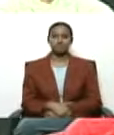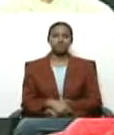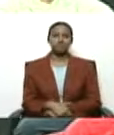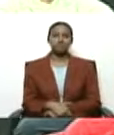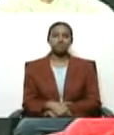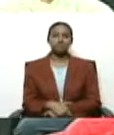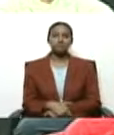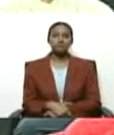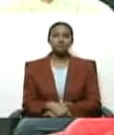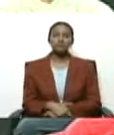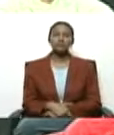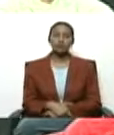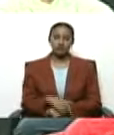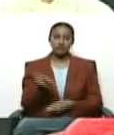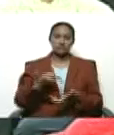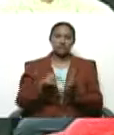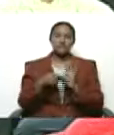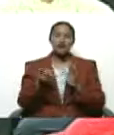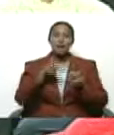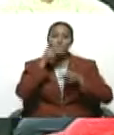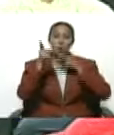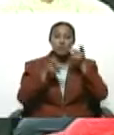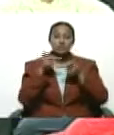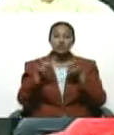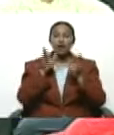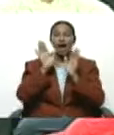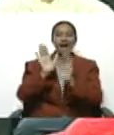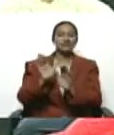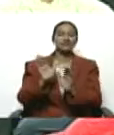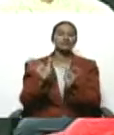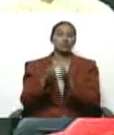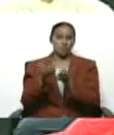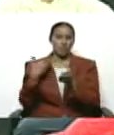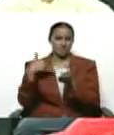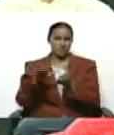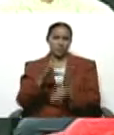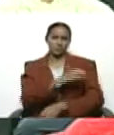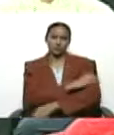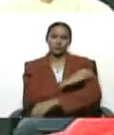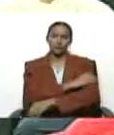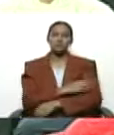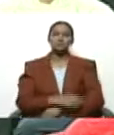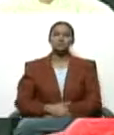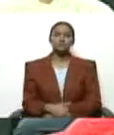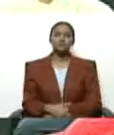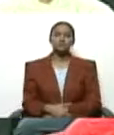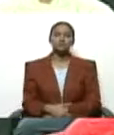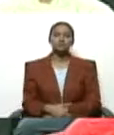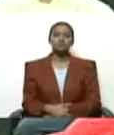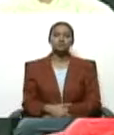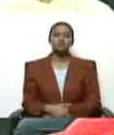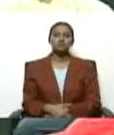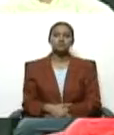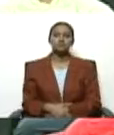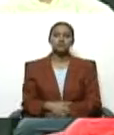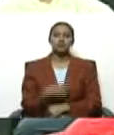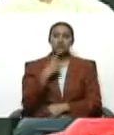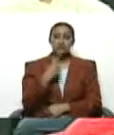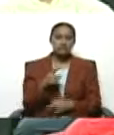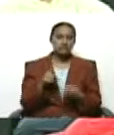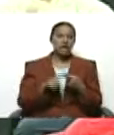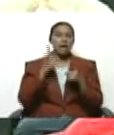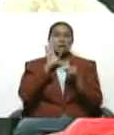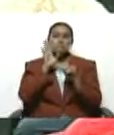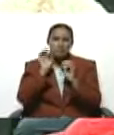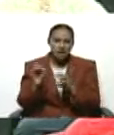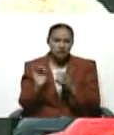Es la práctica política de la oposición venezolana. Y uno dice, basura, agua, pero aquí